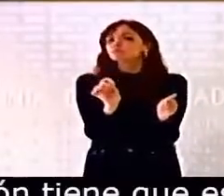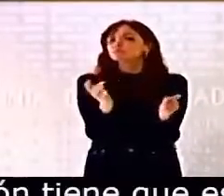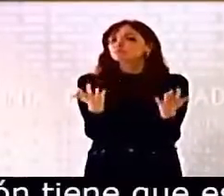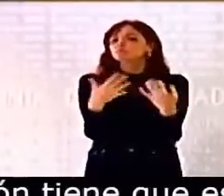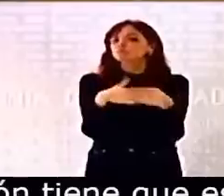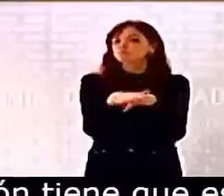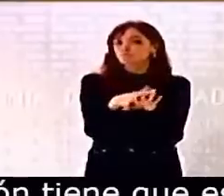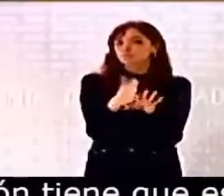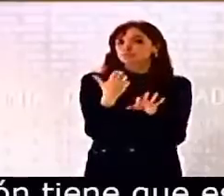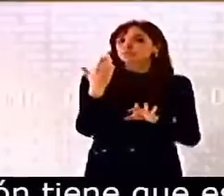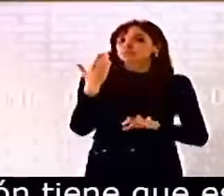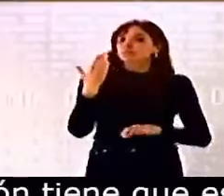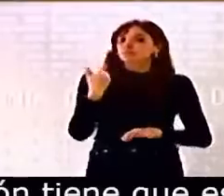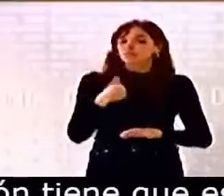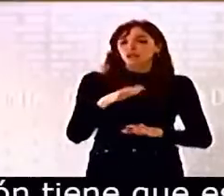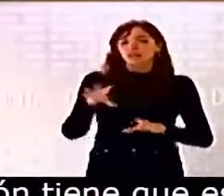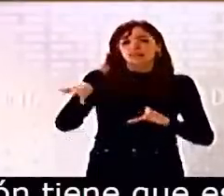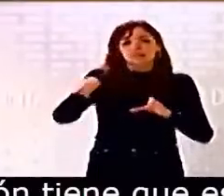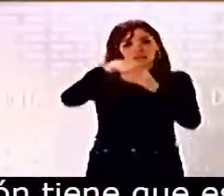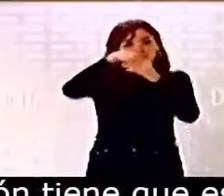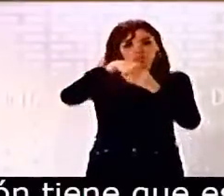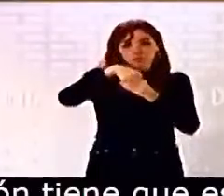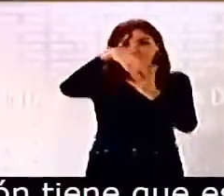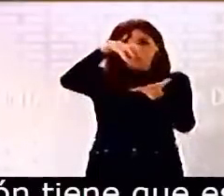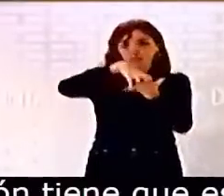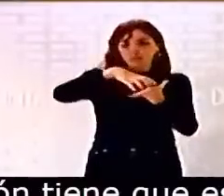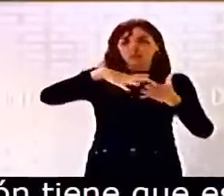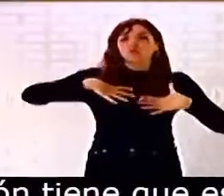integrada en el circuito de la atención primaria de salud.